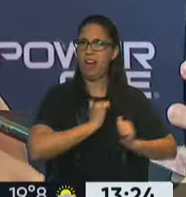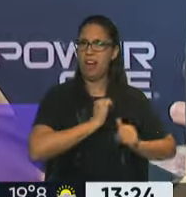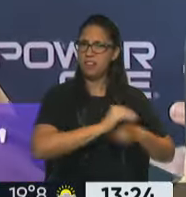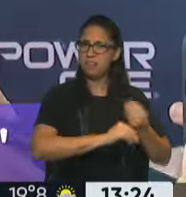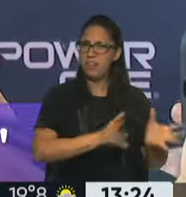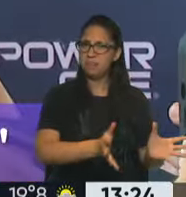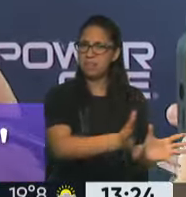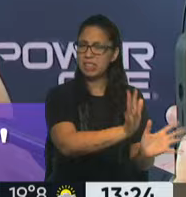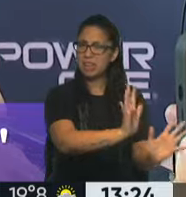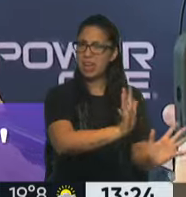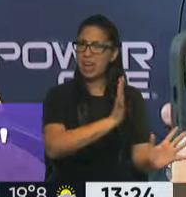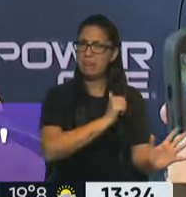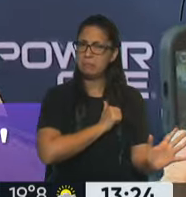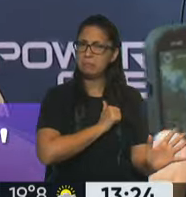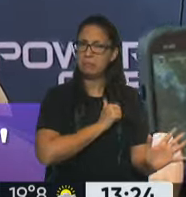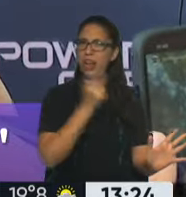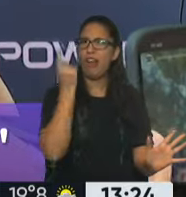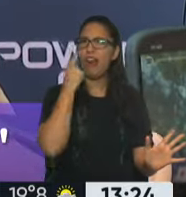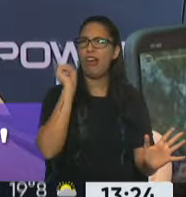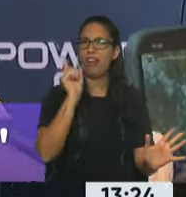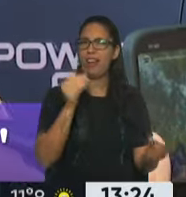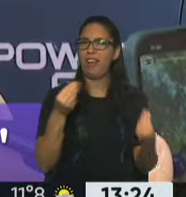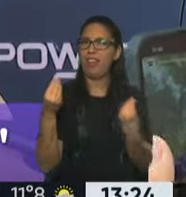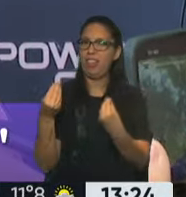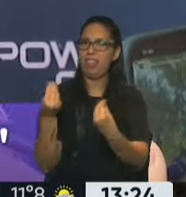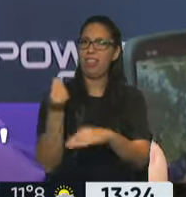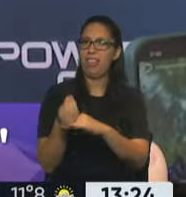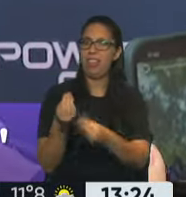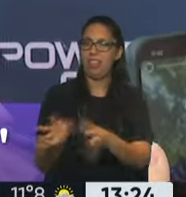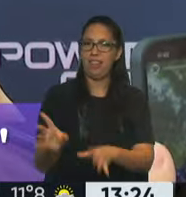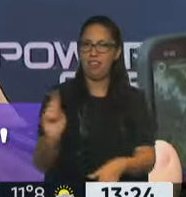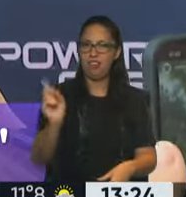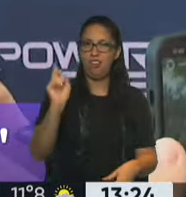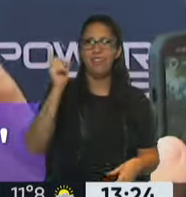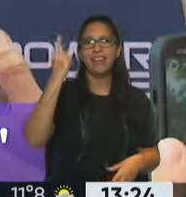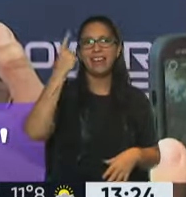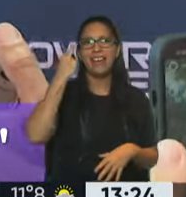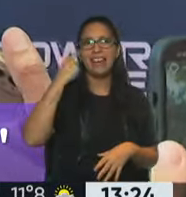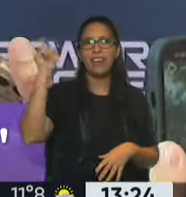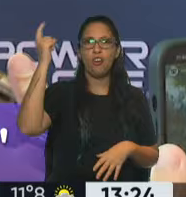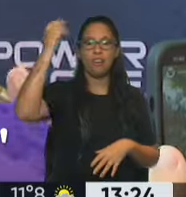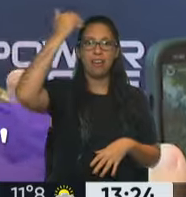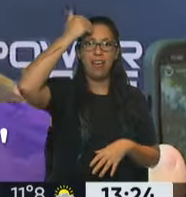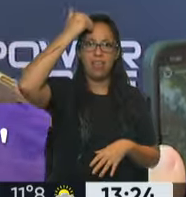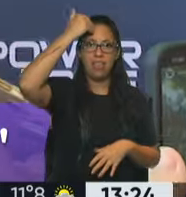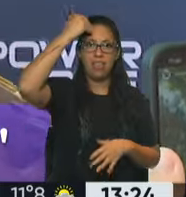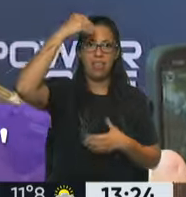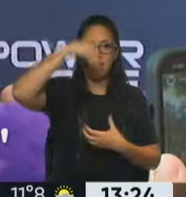pero no creo que deje de ser entrenador. Yo creo que en su cabeza, ojalá, esto